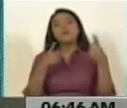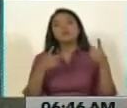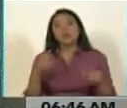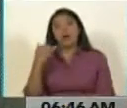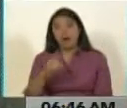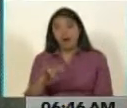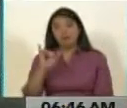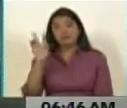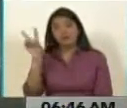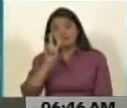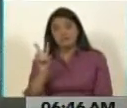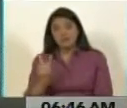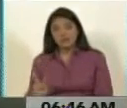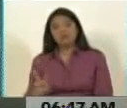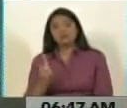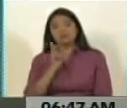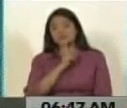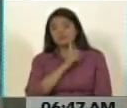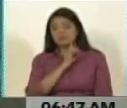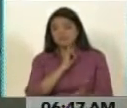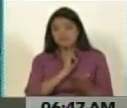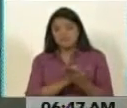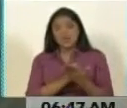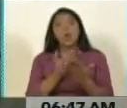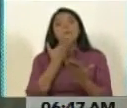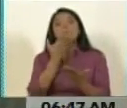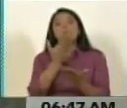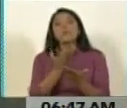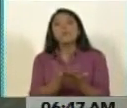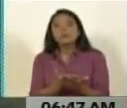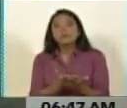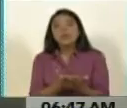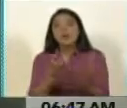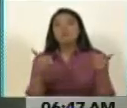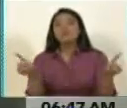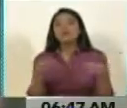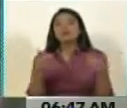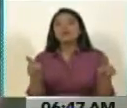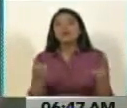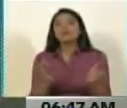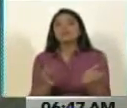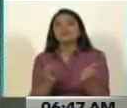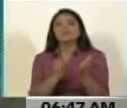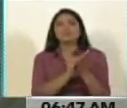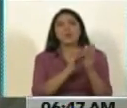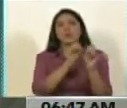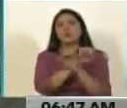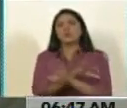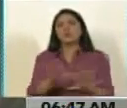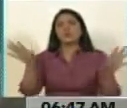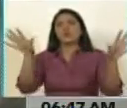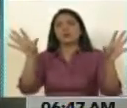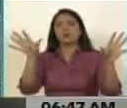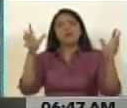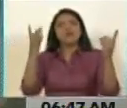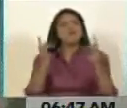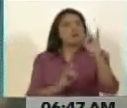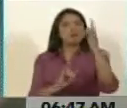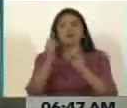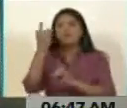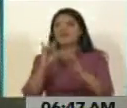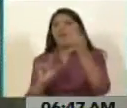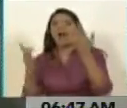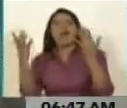de inscribir su propuesta musical dentro del universo de festivales, el